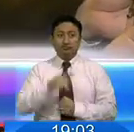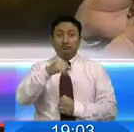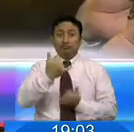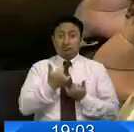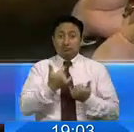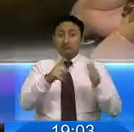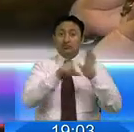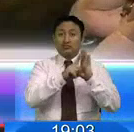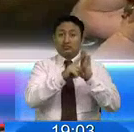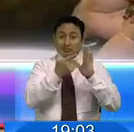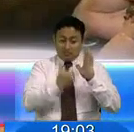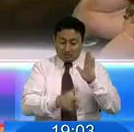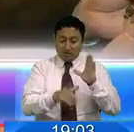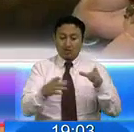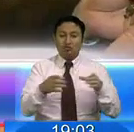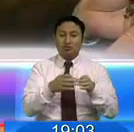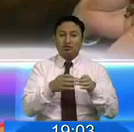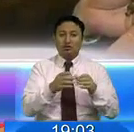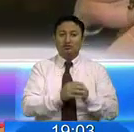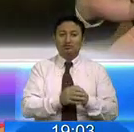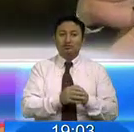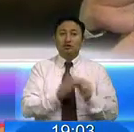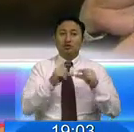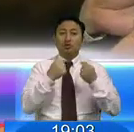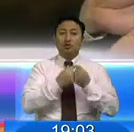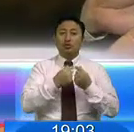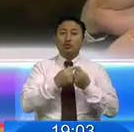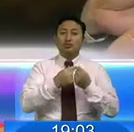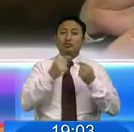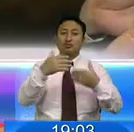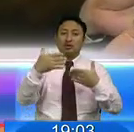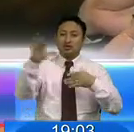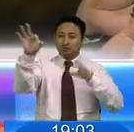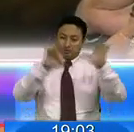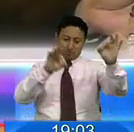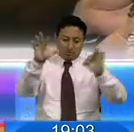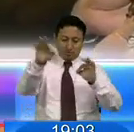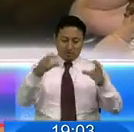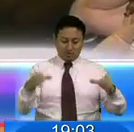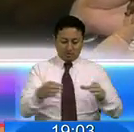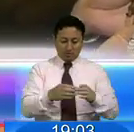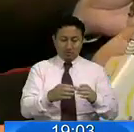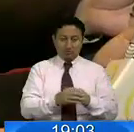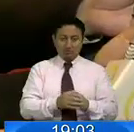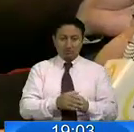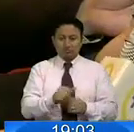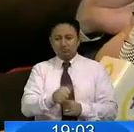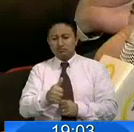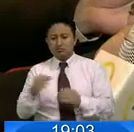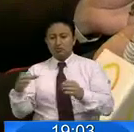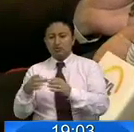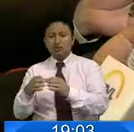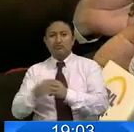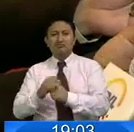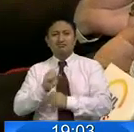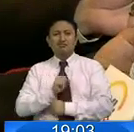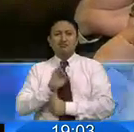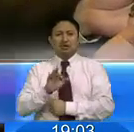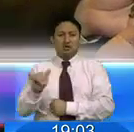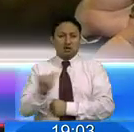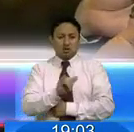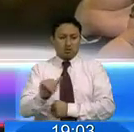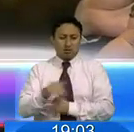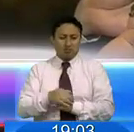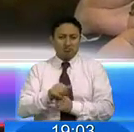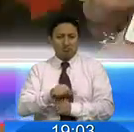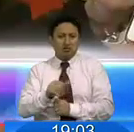ley un comité interpartidista, multipartidista. El comité de ética es una cosa paralela con unos elementos más,